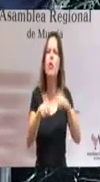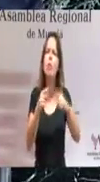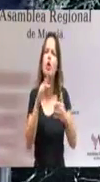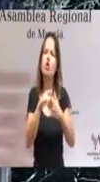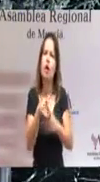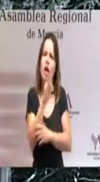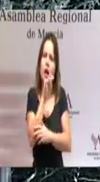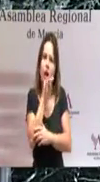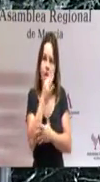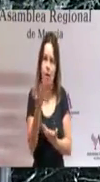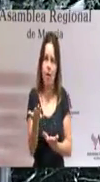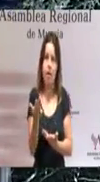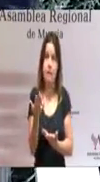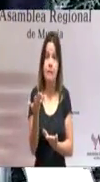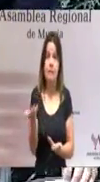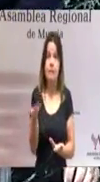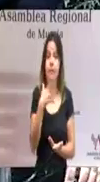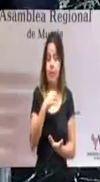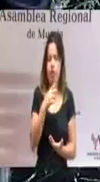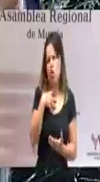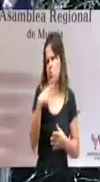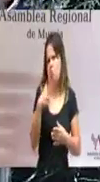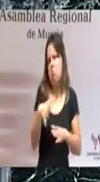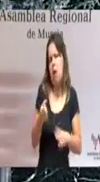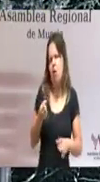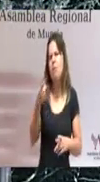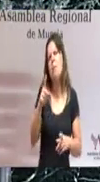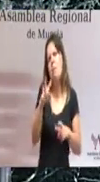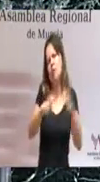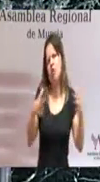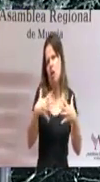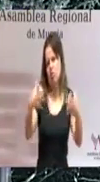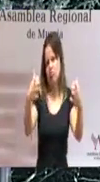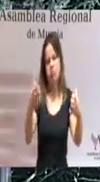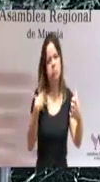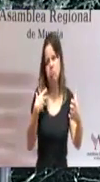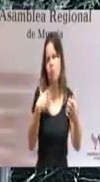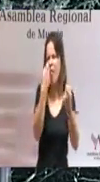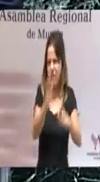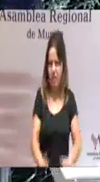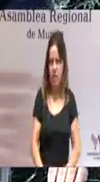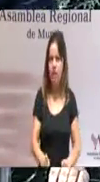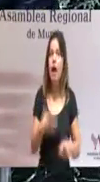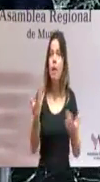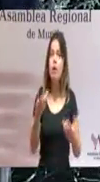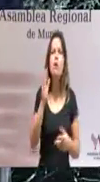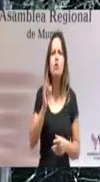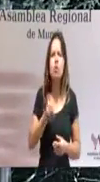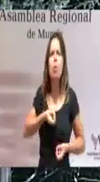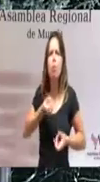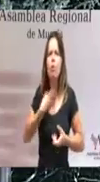cabo. Bueno, pues se las ahorro, sobre todo al público. Y lo que sí le voy a